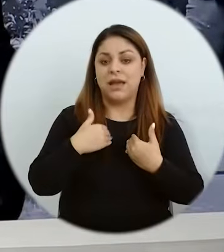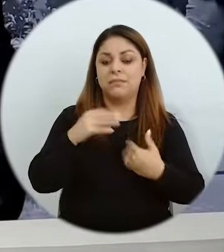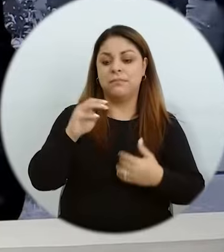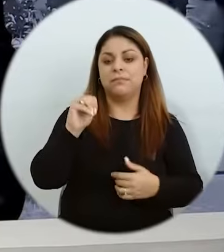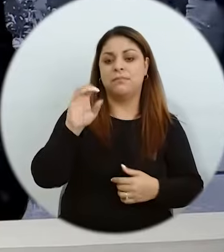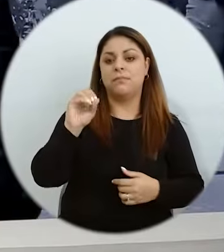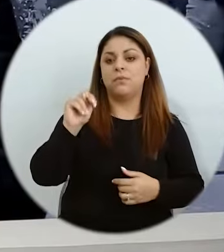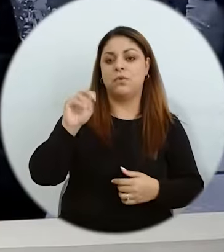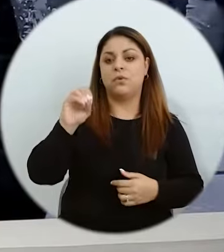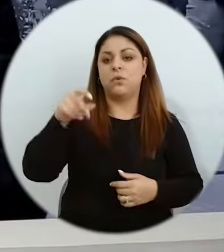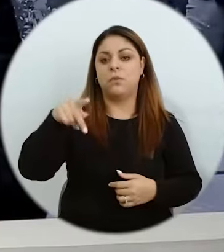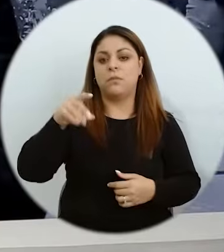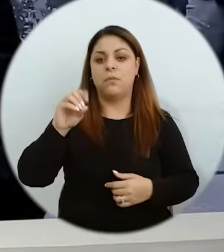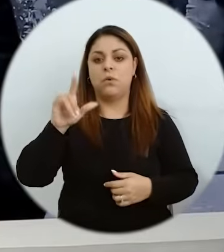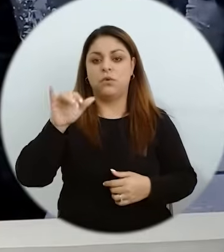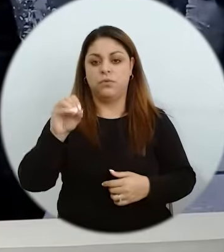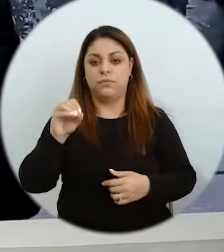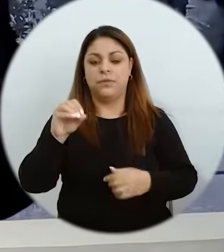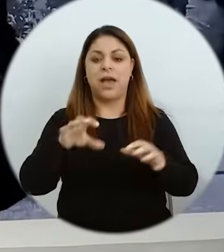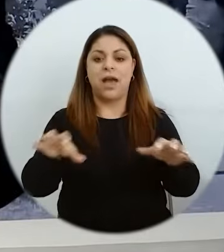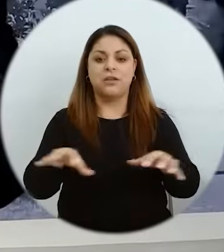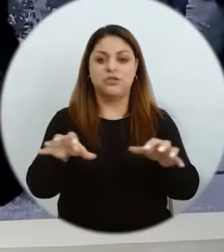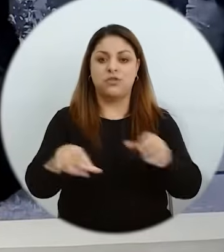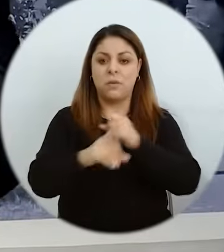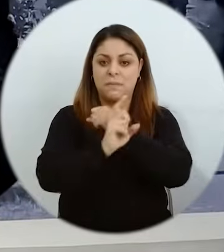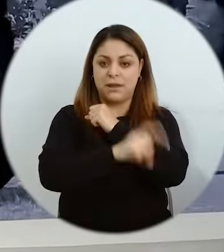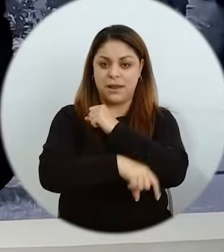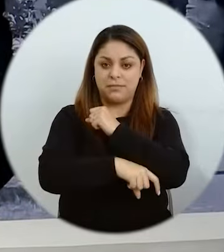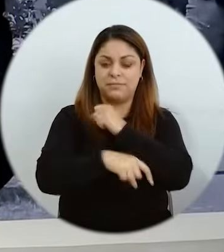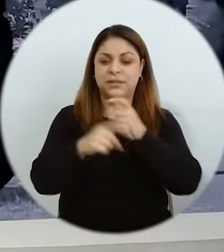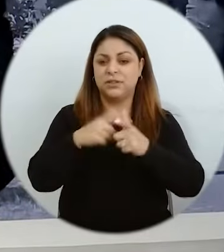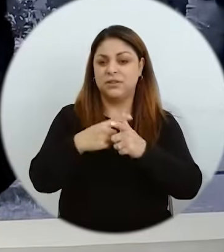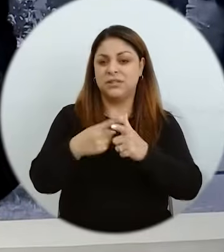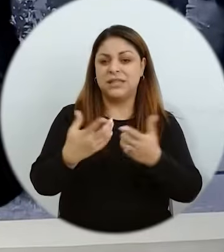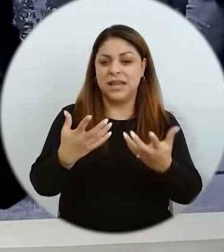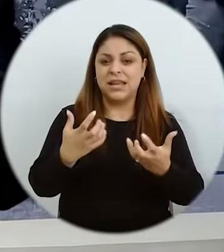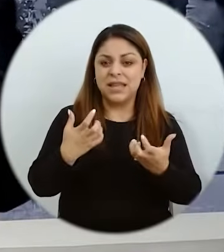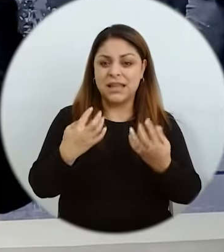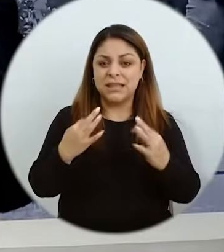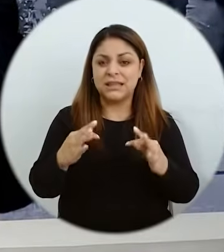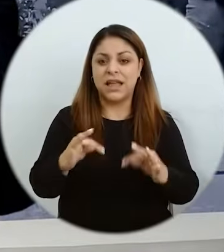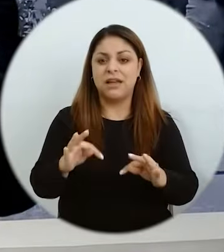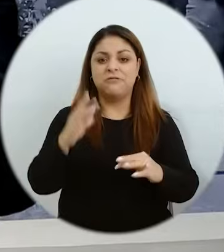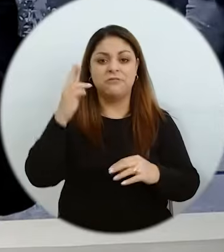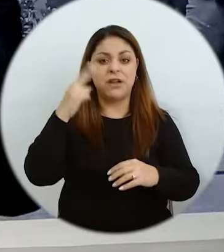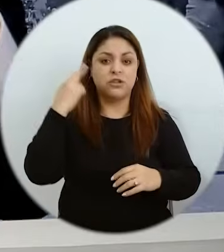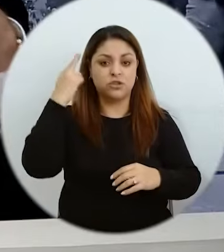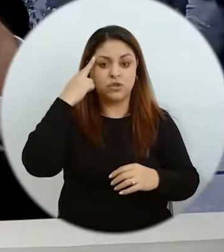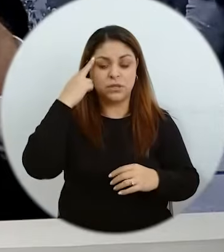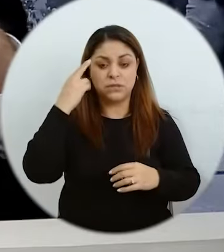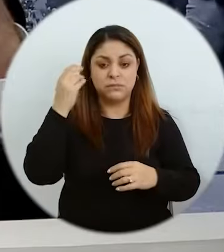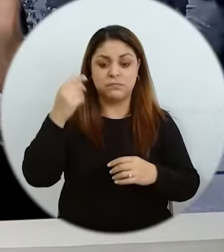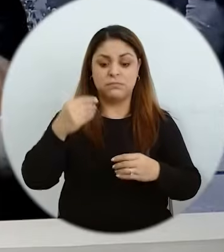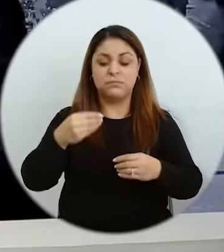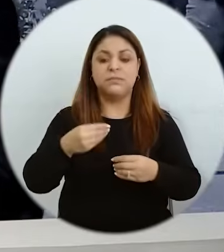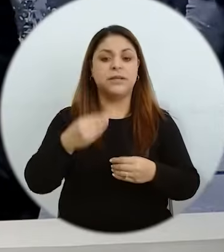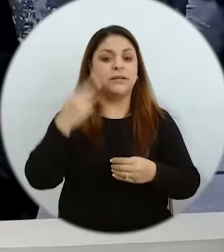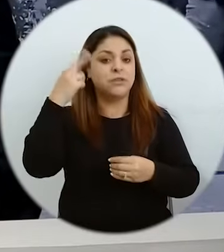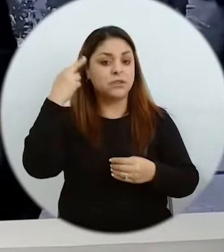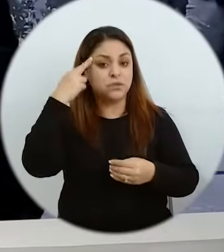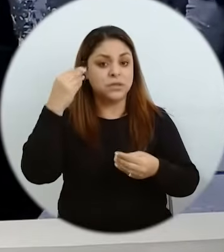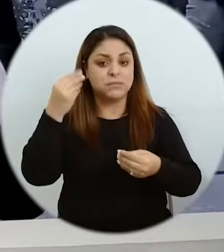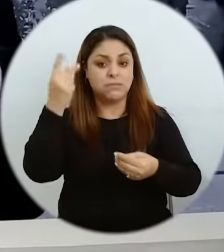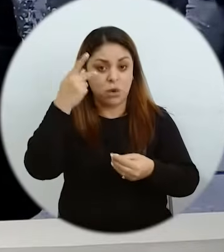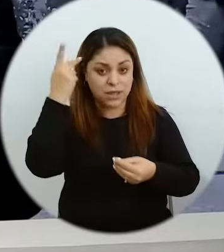penal. Entonces la razón era evitar que razones políticas permitieran manipular al Ministerio